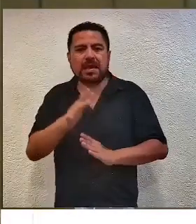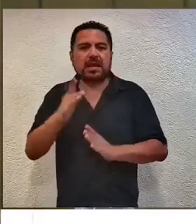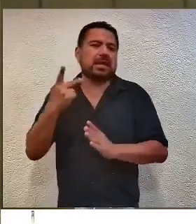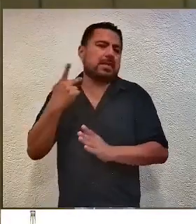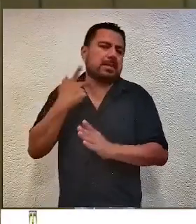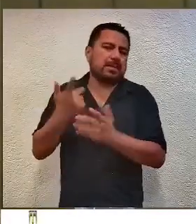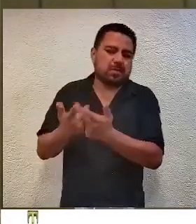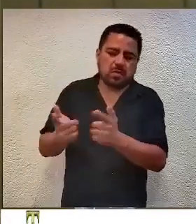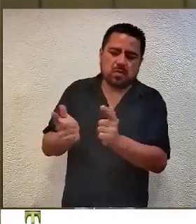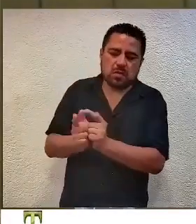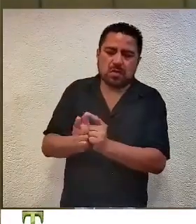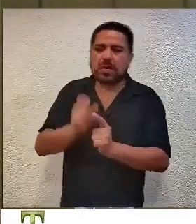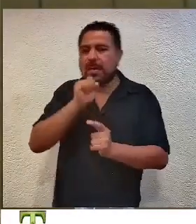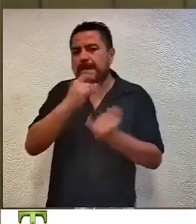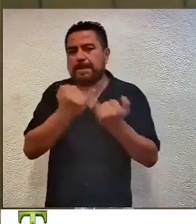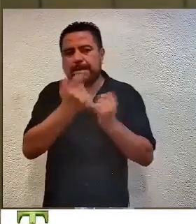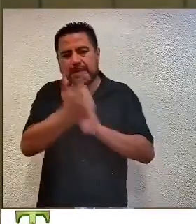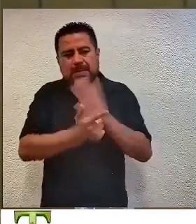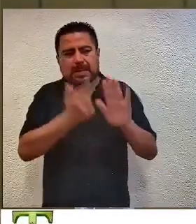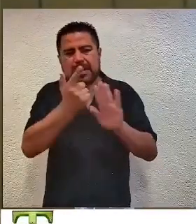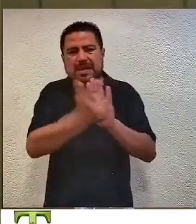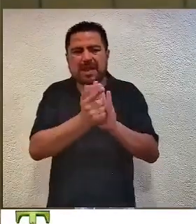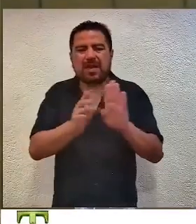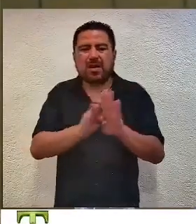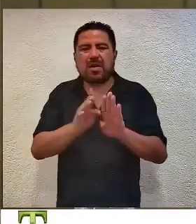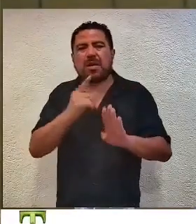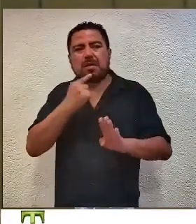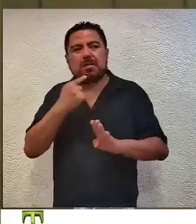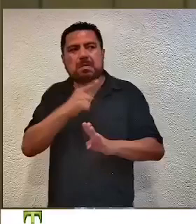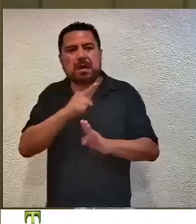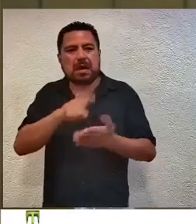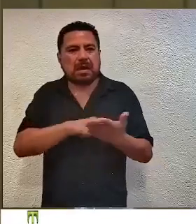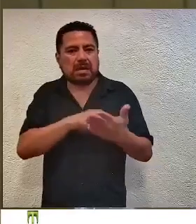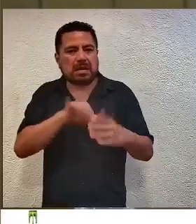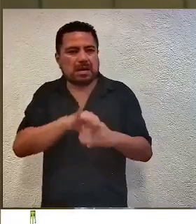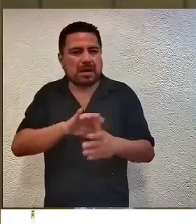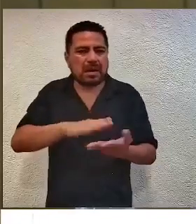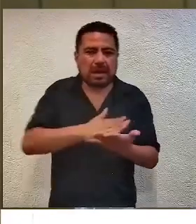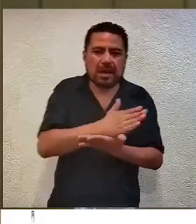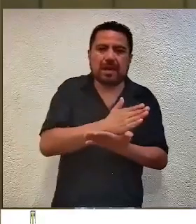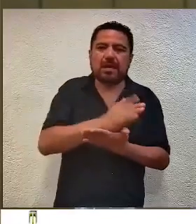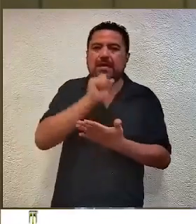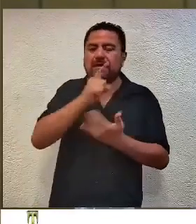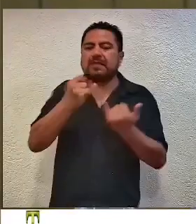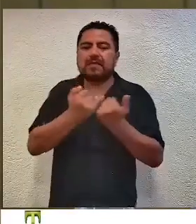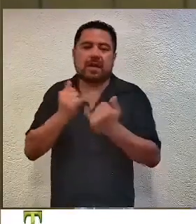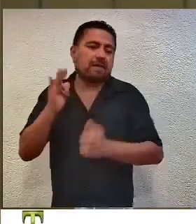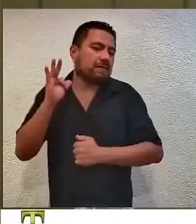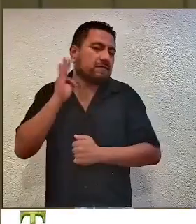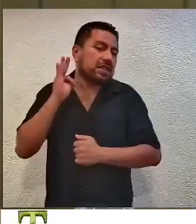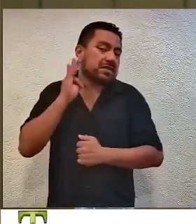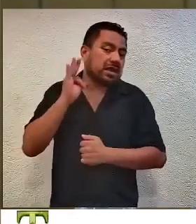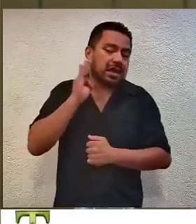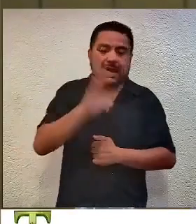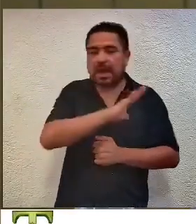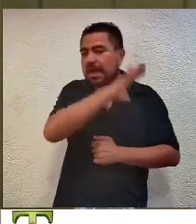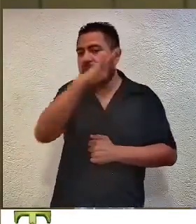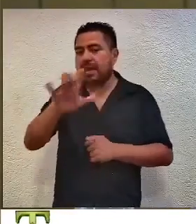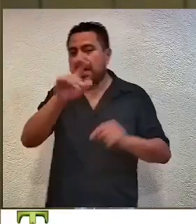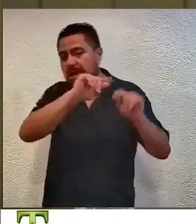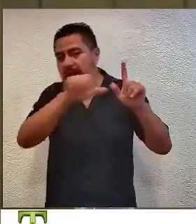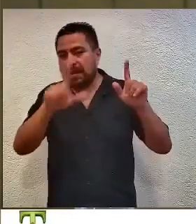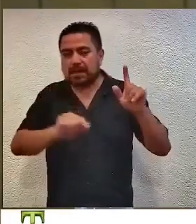Políticos, la Ley General en materia de delitos electorales, la Ley Orgánica de la Fiscalía General de la República, la